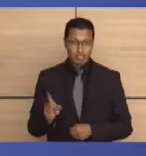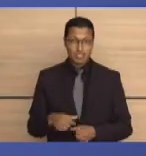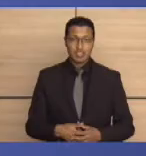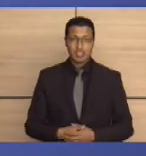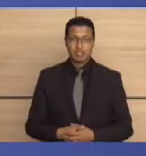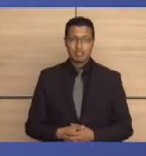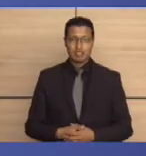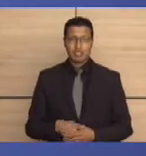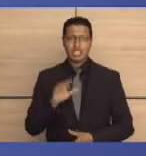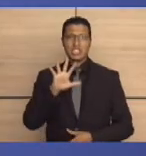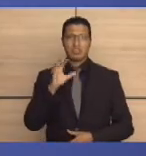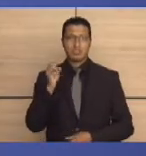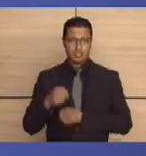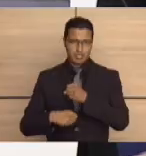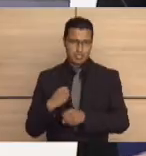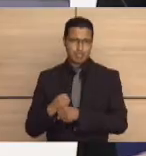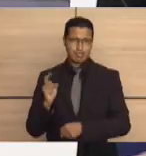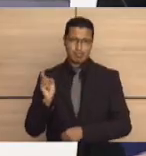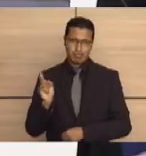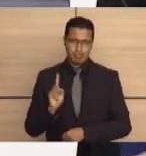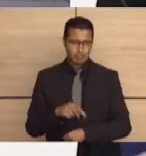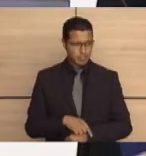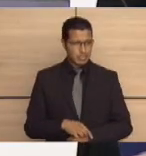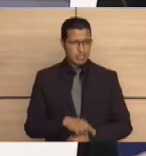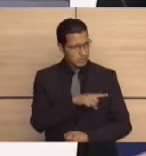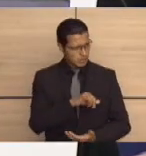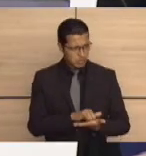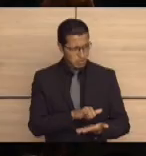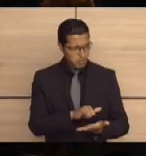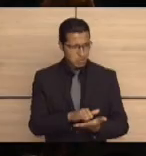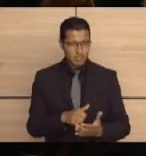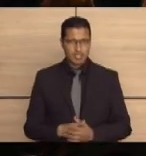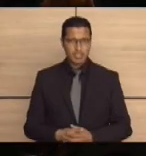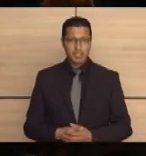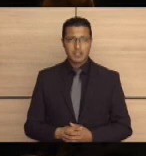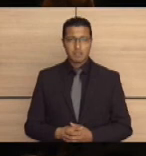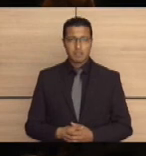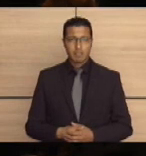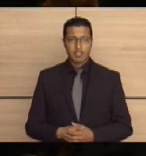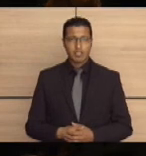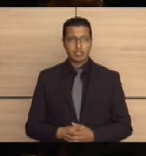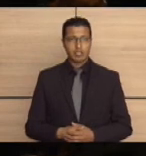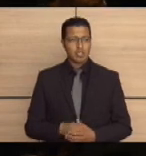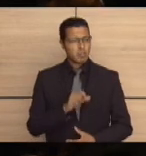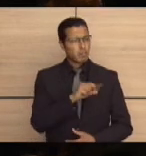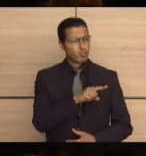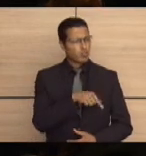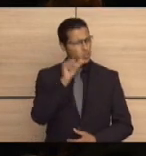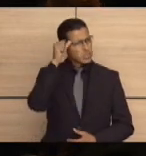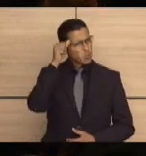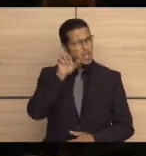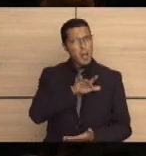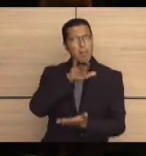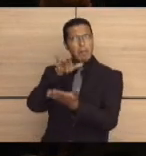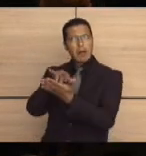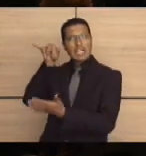Totó. 50 años y siempre en ese instrumento. Sí, claro. ¿Cuál es la gira que usted más recuerda?